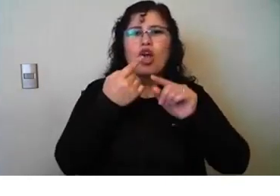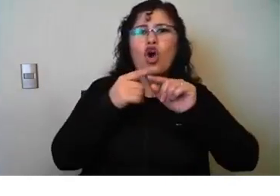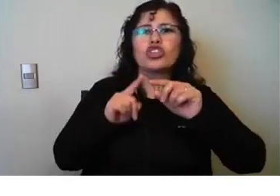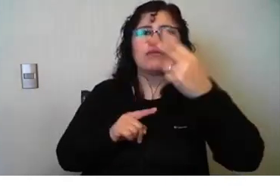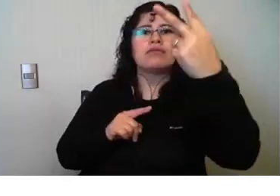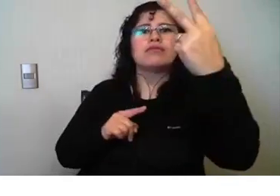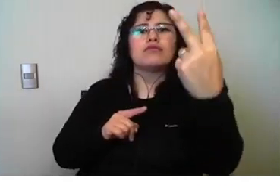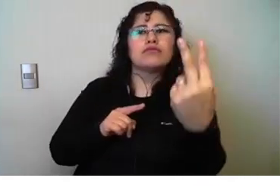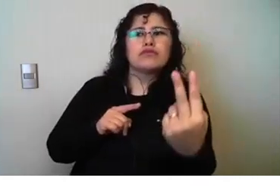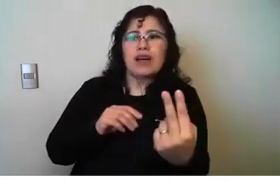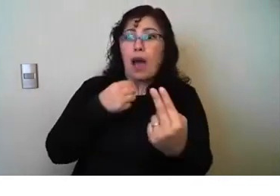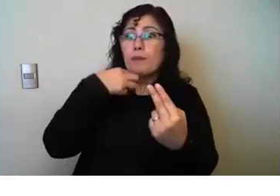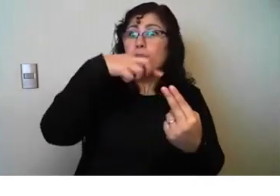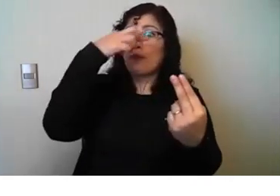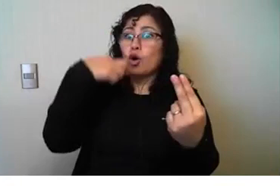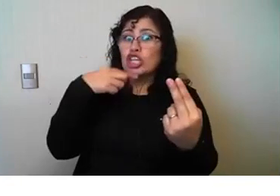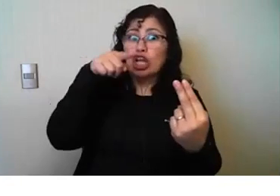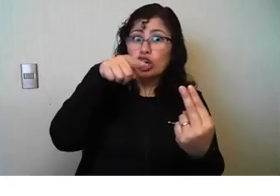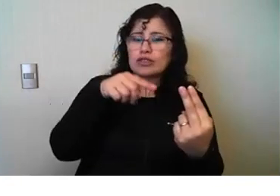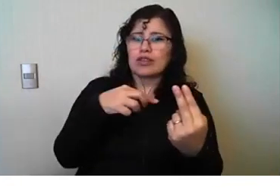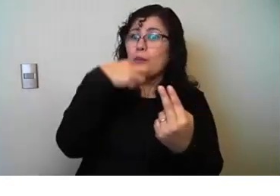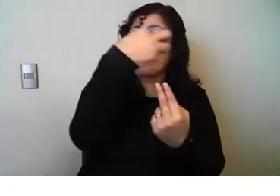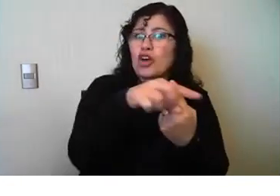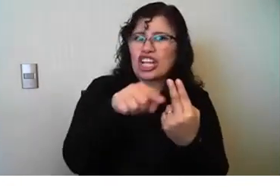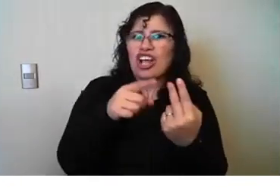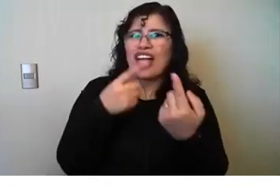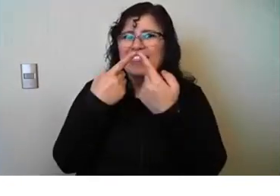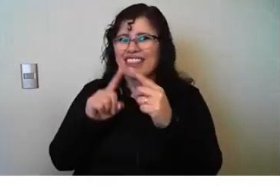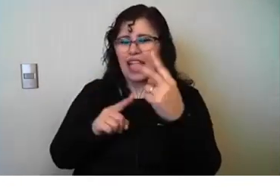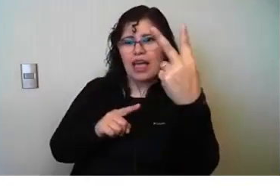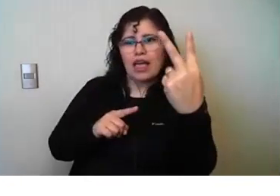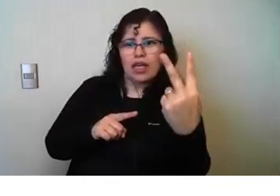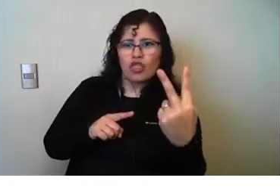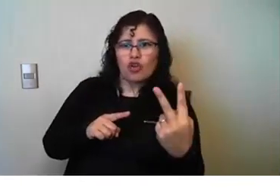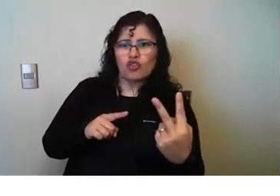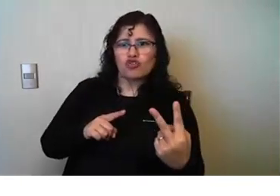¿ya? Asociados a estos surcos, que en este caso el surco